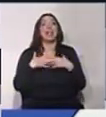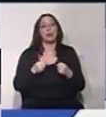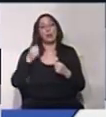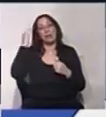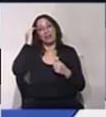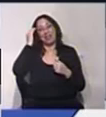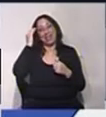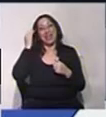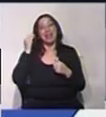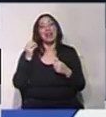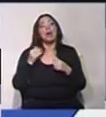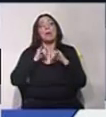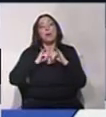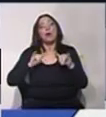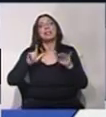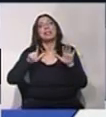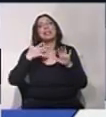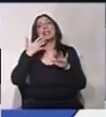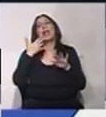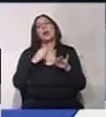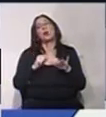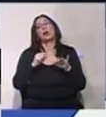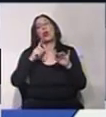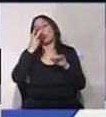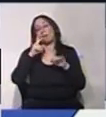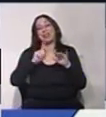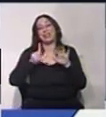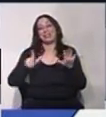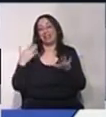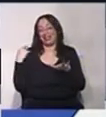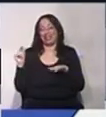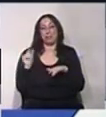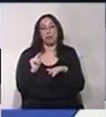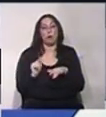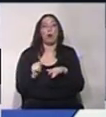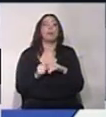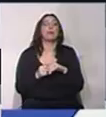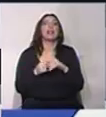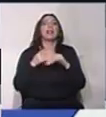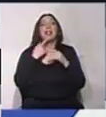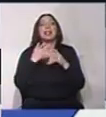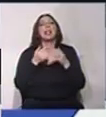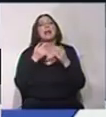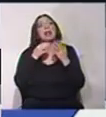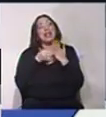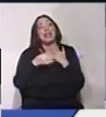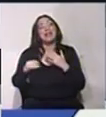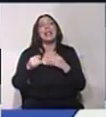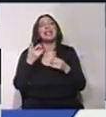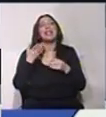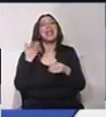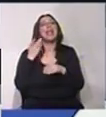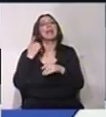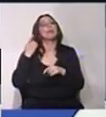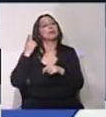vigente, promulgada el 7 de agosto de 2017, que plantea una serie de lineamientos y exigencias